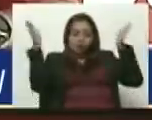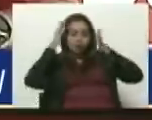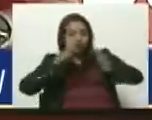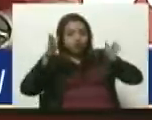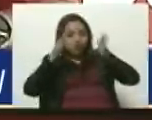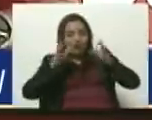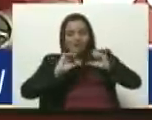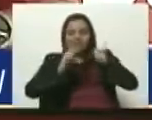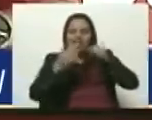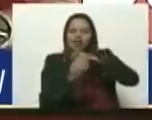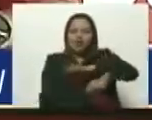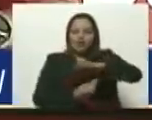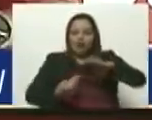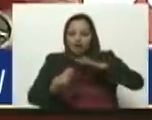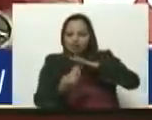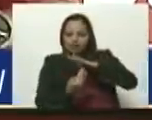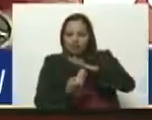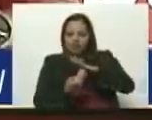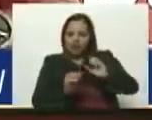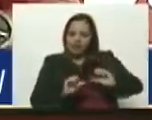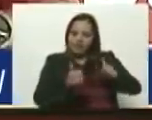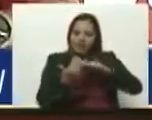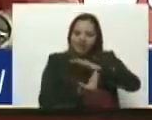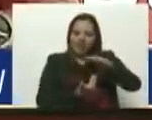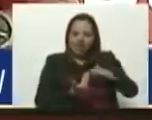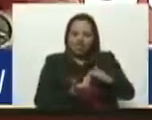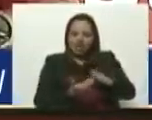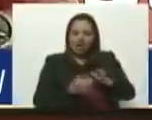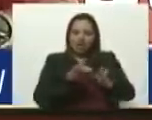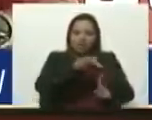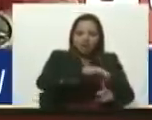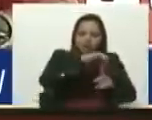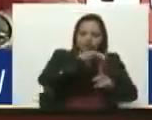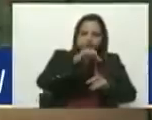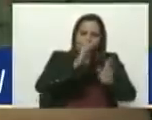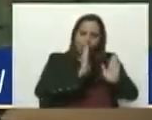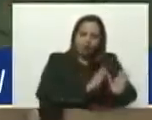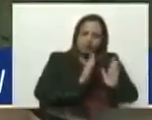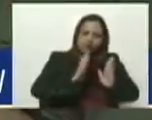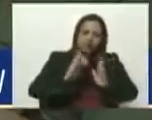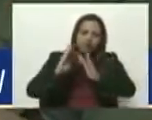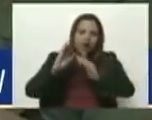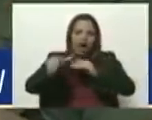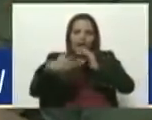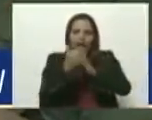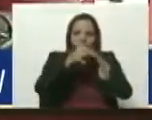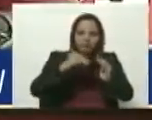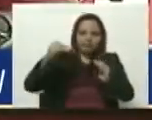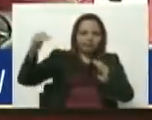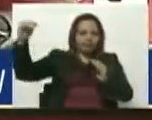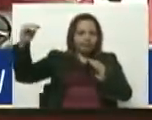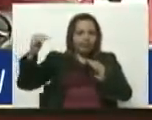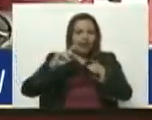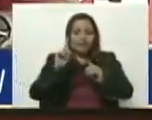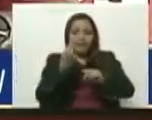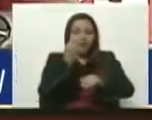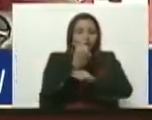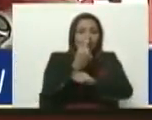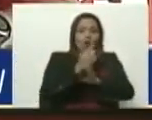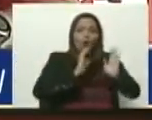abajo de abajo hacia arriba primero vamos a las calles organizamos las calles las